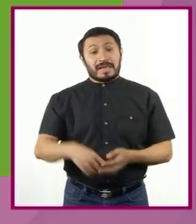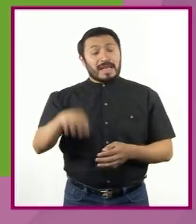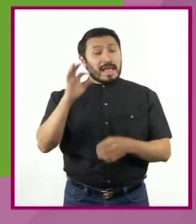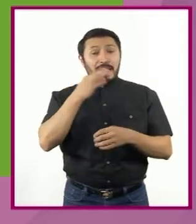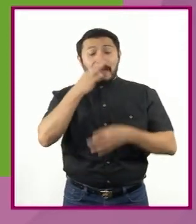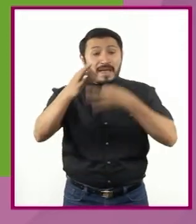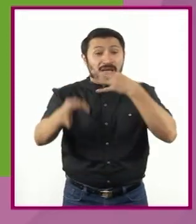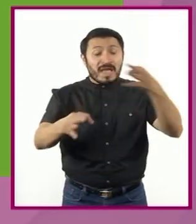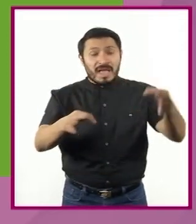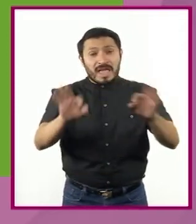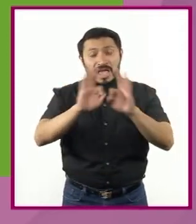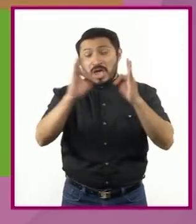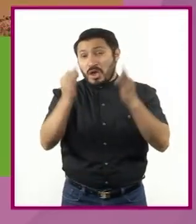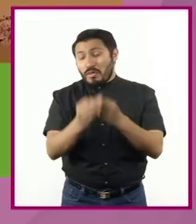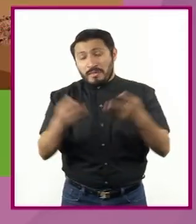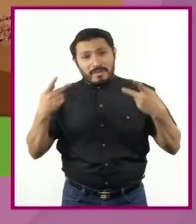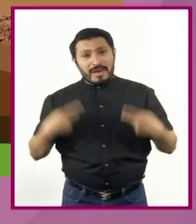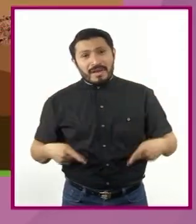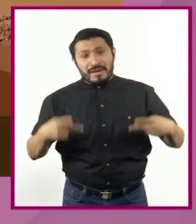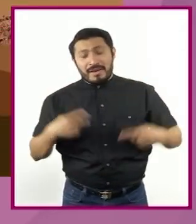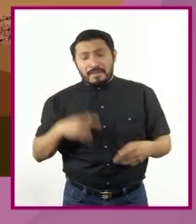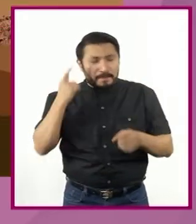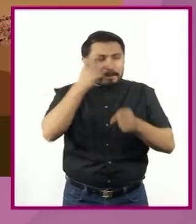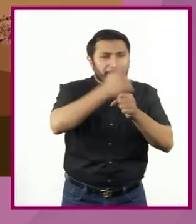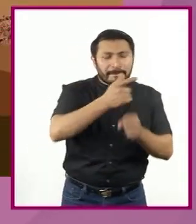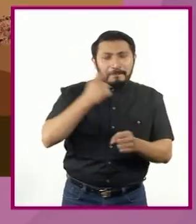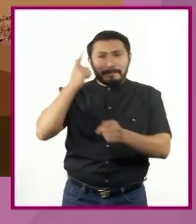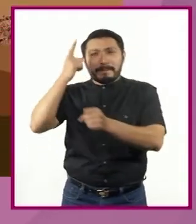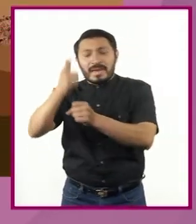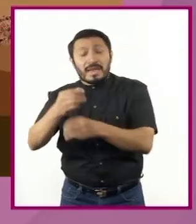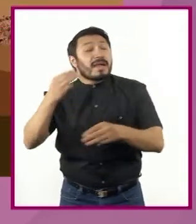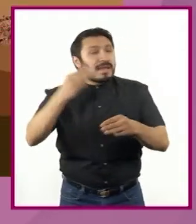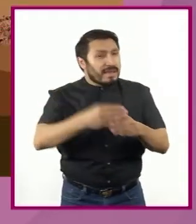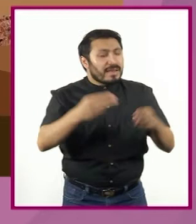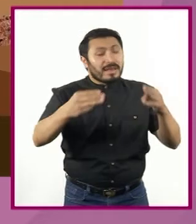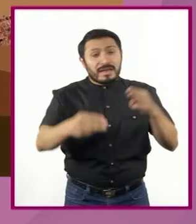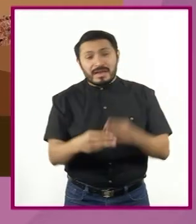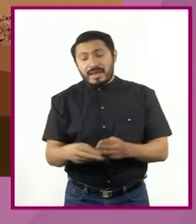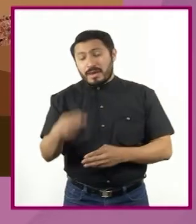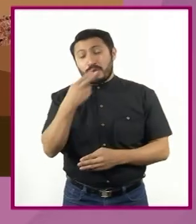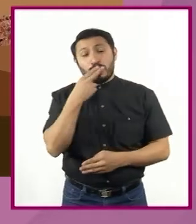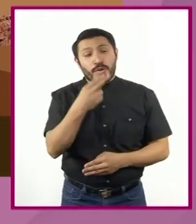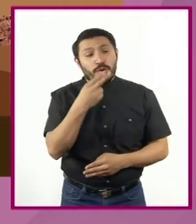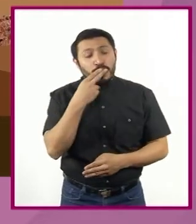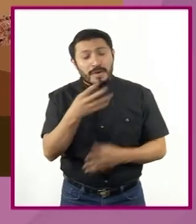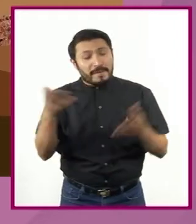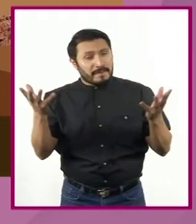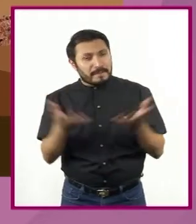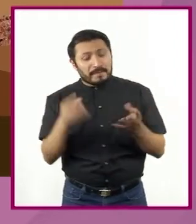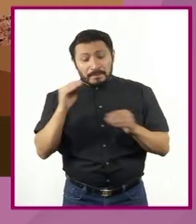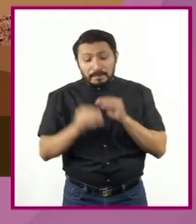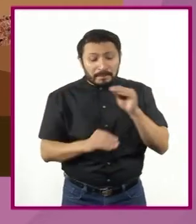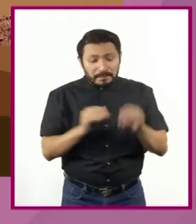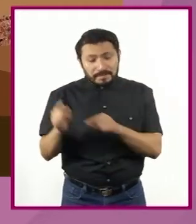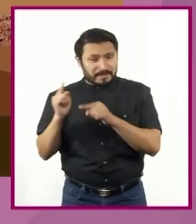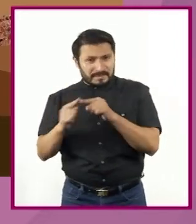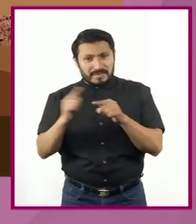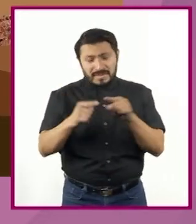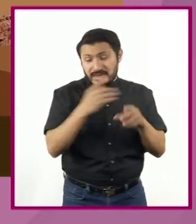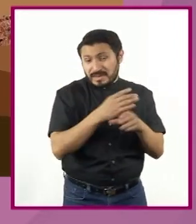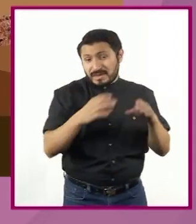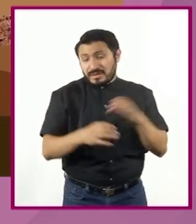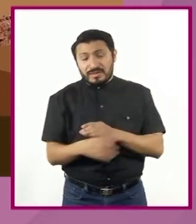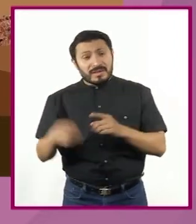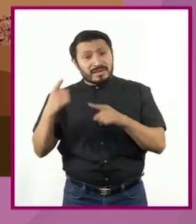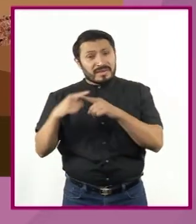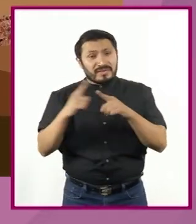a la manera en la que el ser humano fue descubriendo este tipo de materiales y los empleaba en la elaboración de diversos objetos con